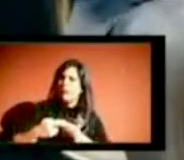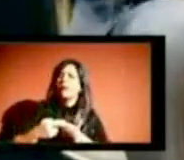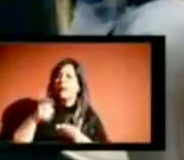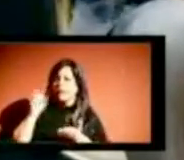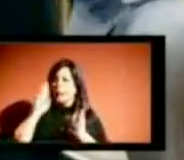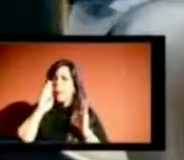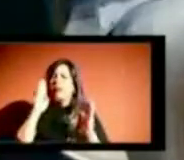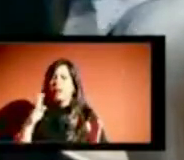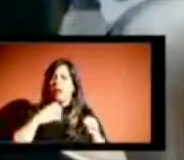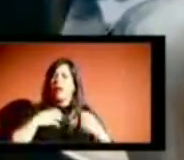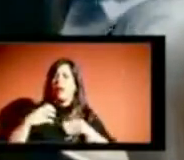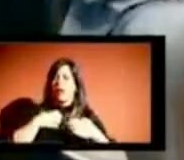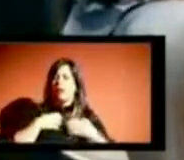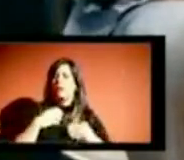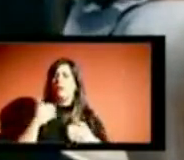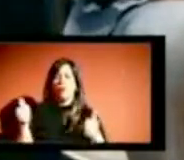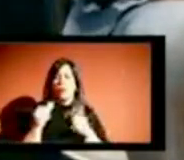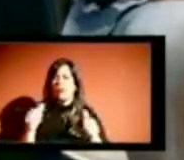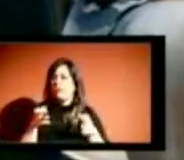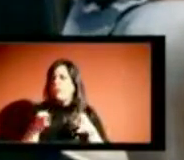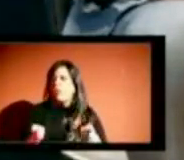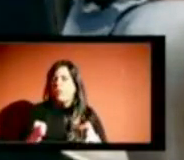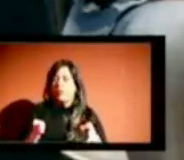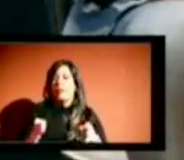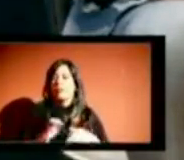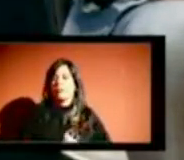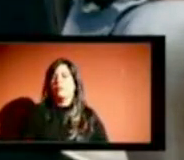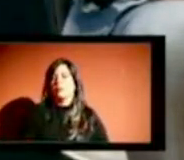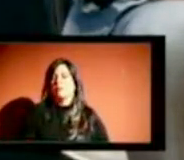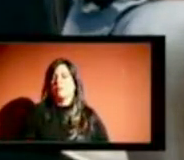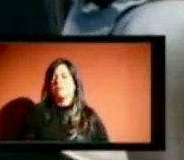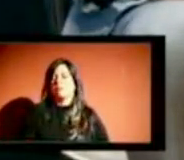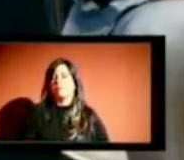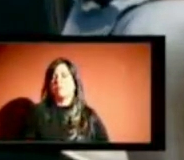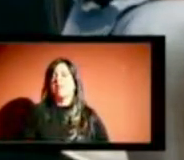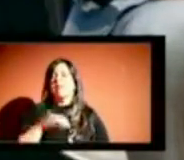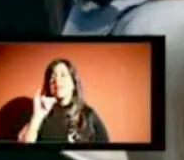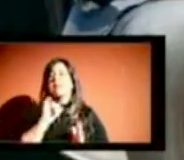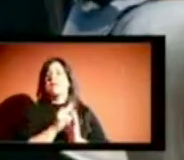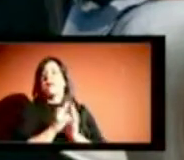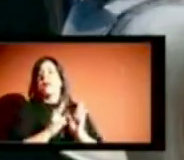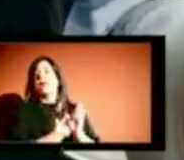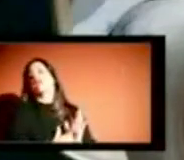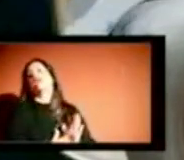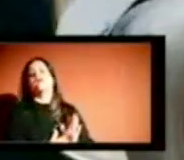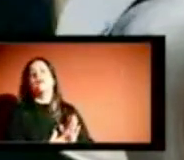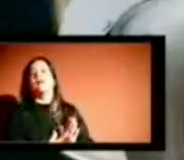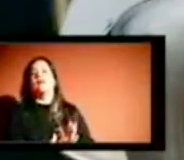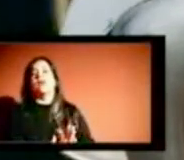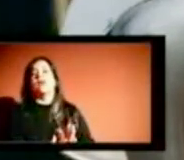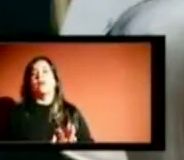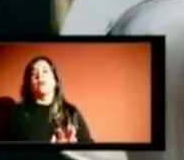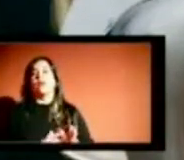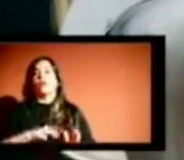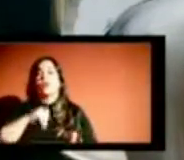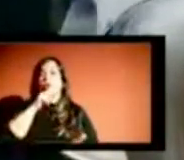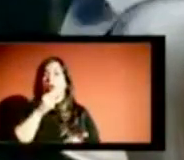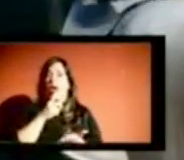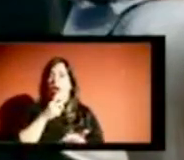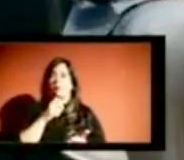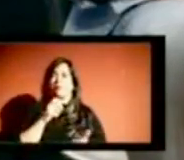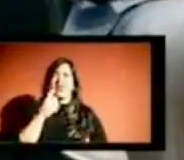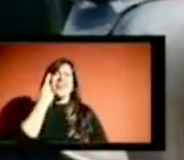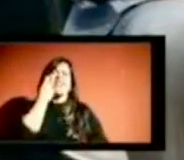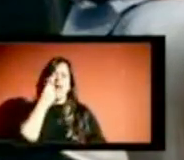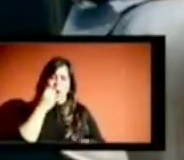que atender de alguna manera u otra. Y como esa ley no se aprobó hace tanto